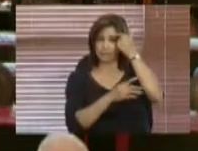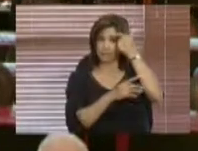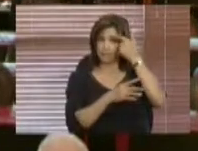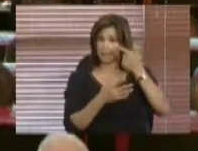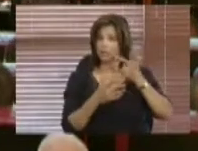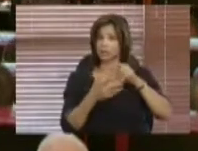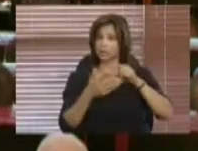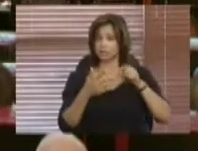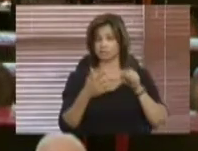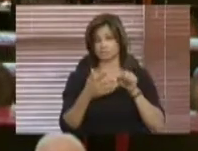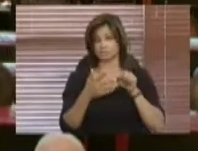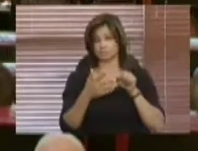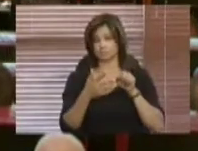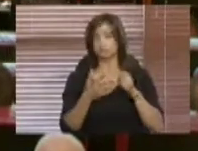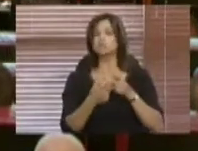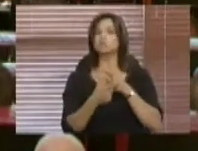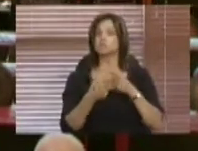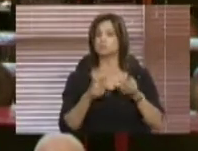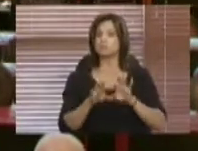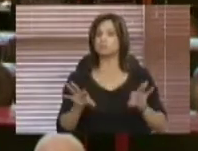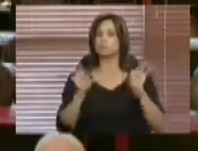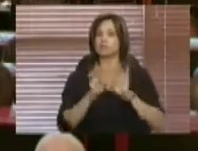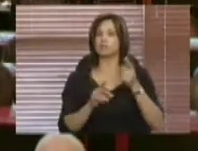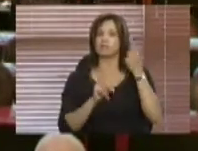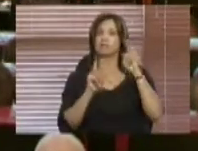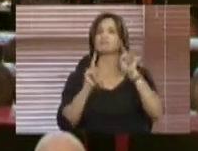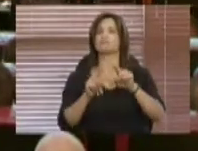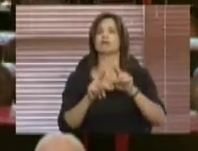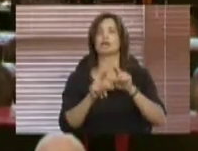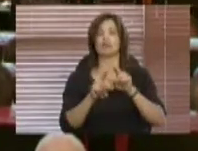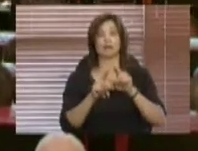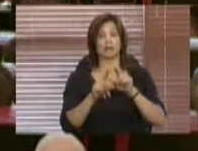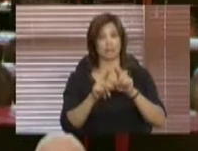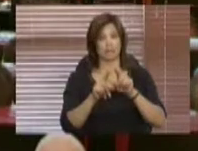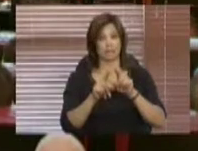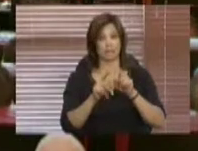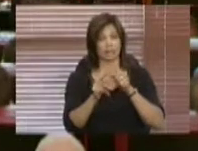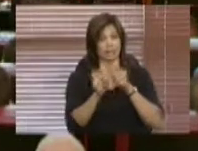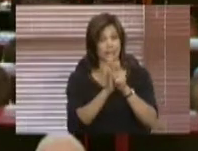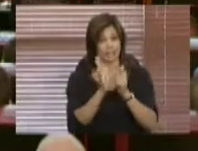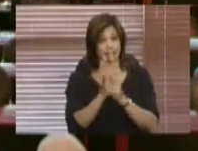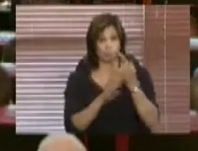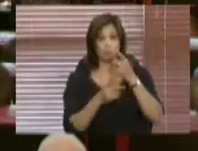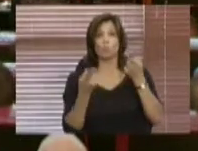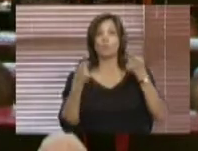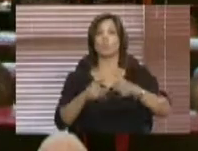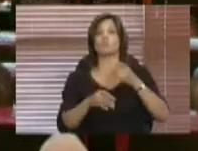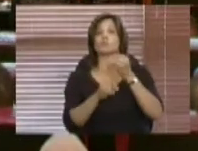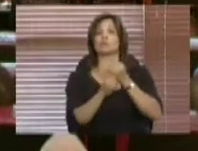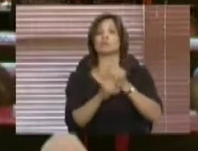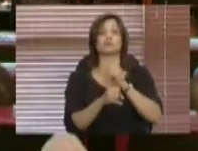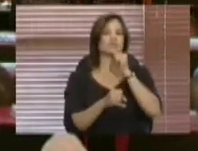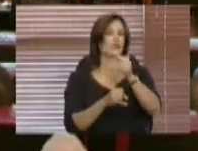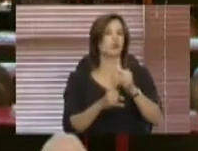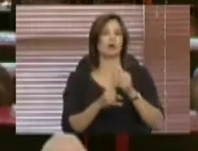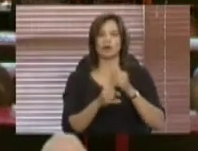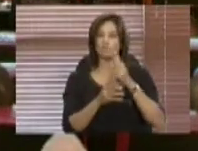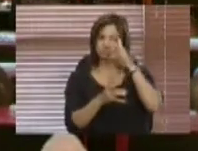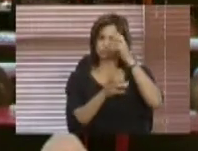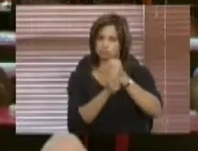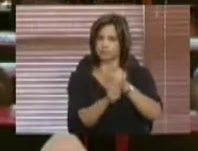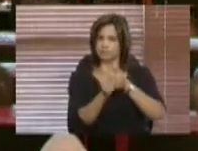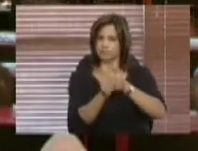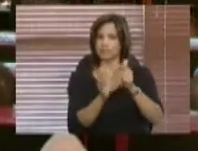los terceros, por lo que es válido acudir al amparo de cumplimiento cuando una institución pública incumple con las obligaciones